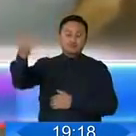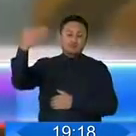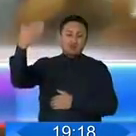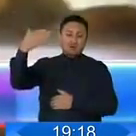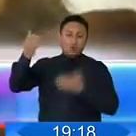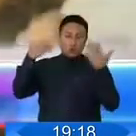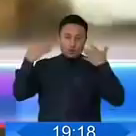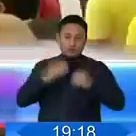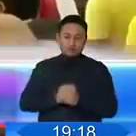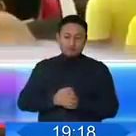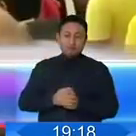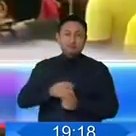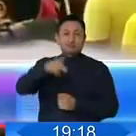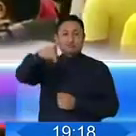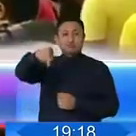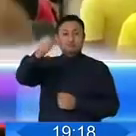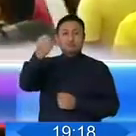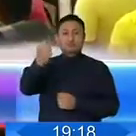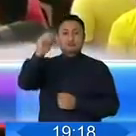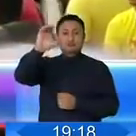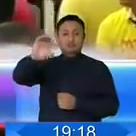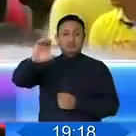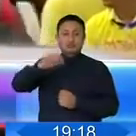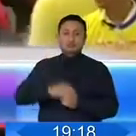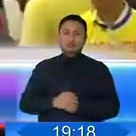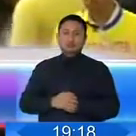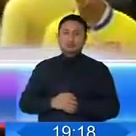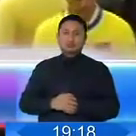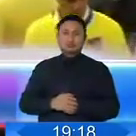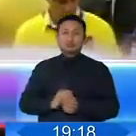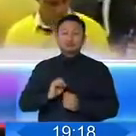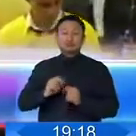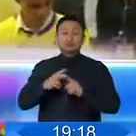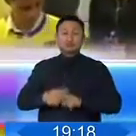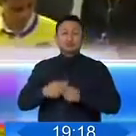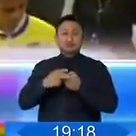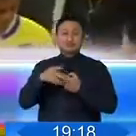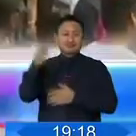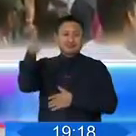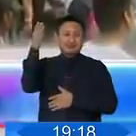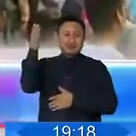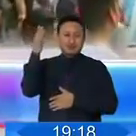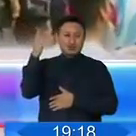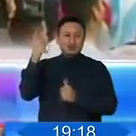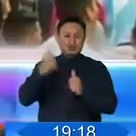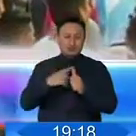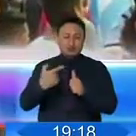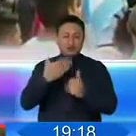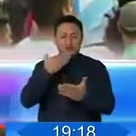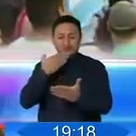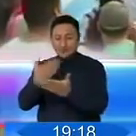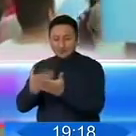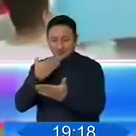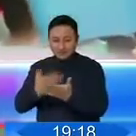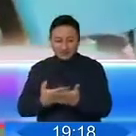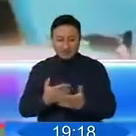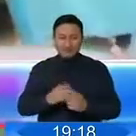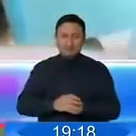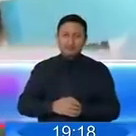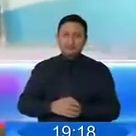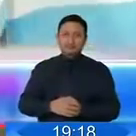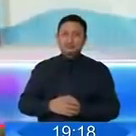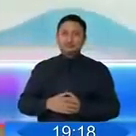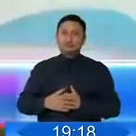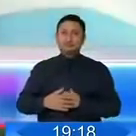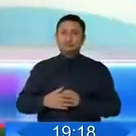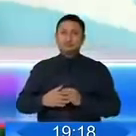porteña por el Partido Social Cristiano Madera de Guerrero. De entrada, sus primeras palabras fueron de agradecimiento para Nebot. Me